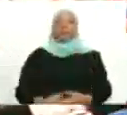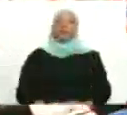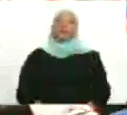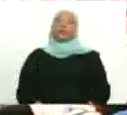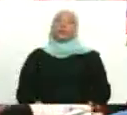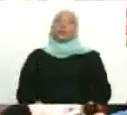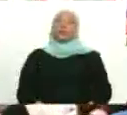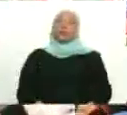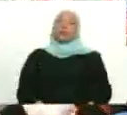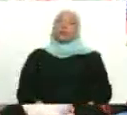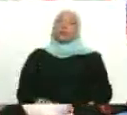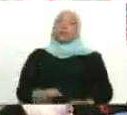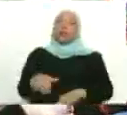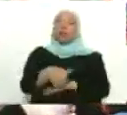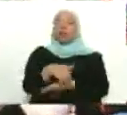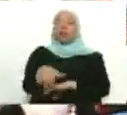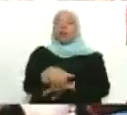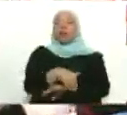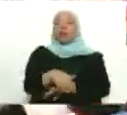Vamos para la calle, pues, entonces.